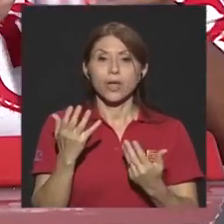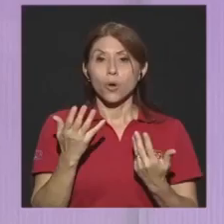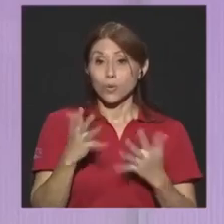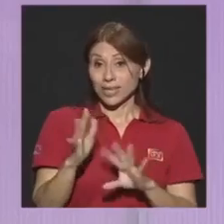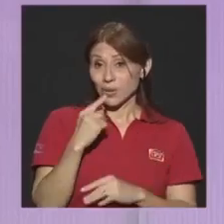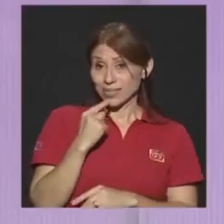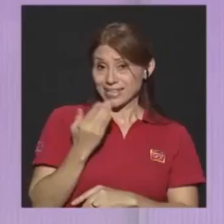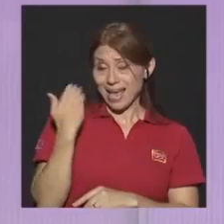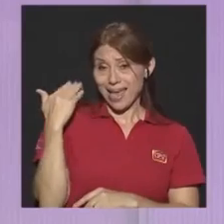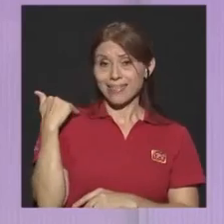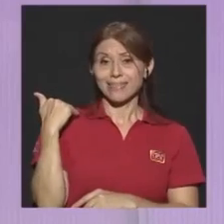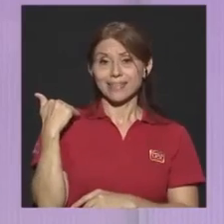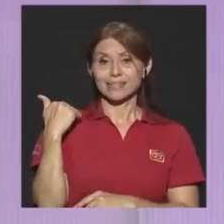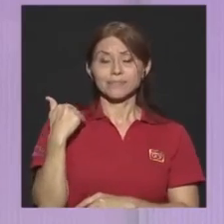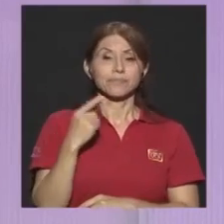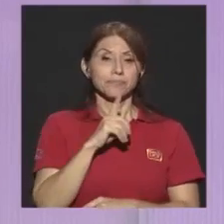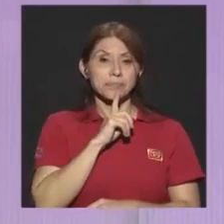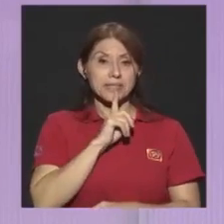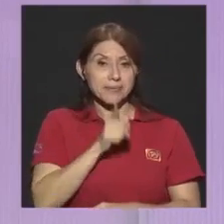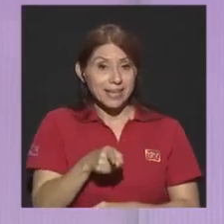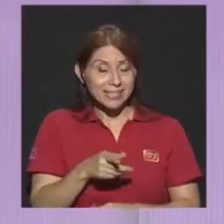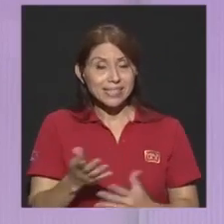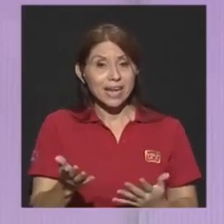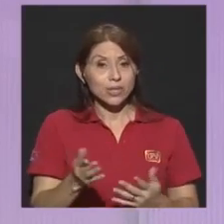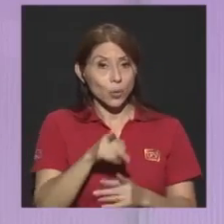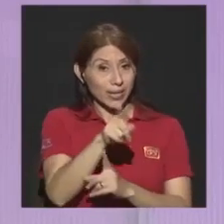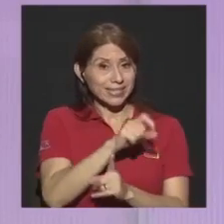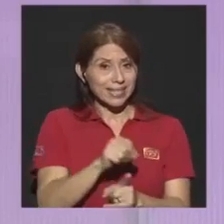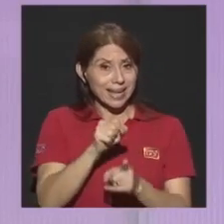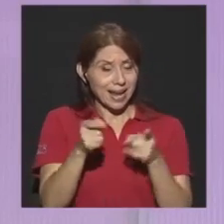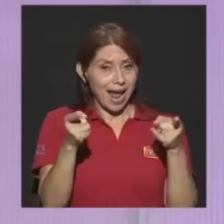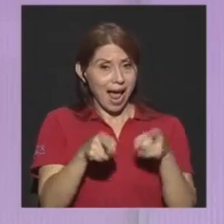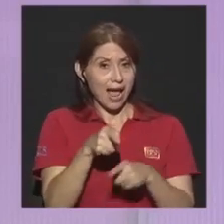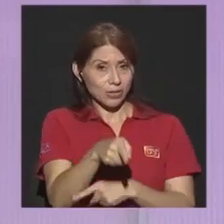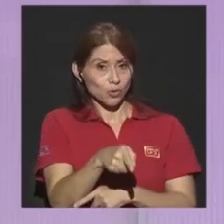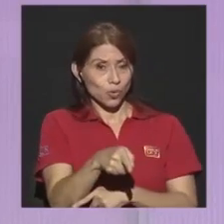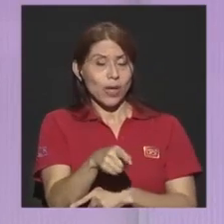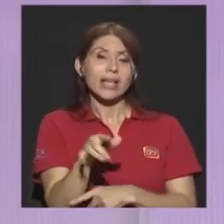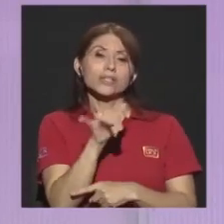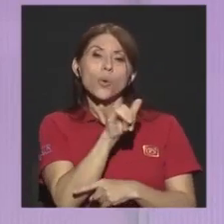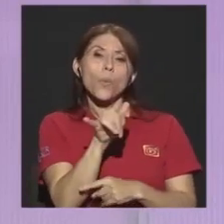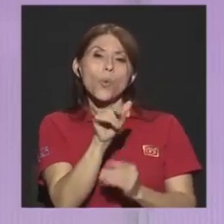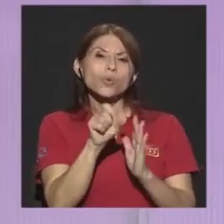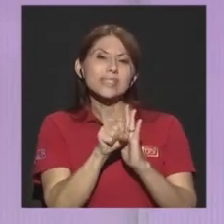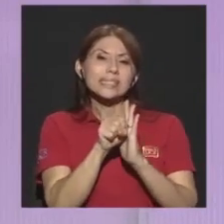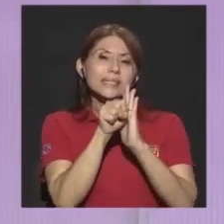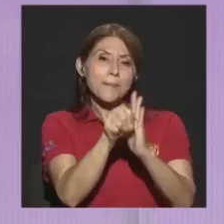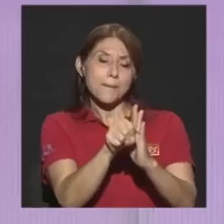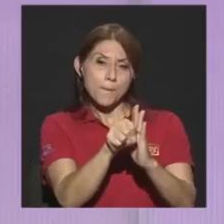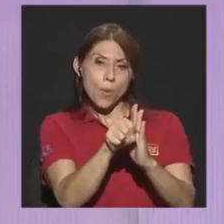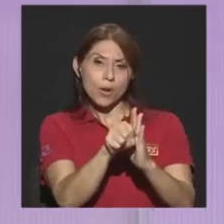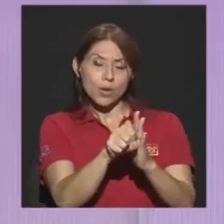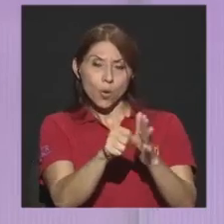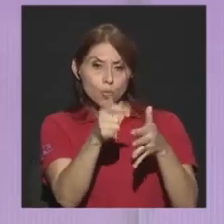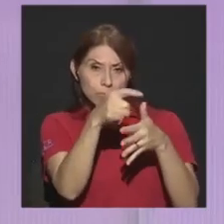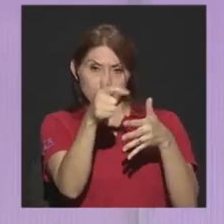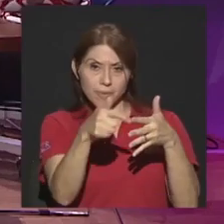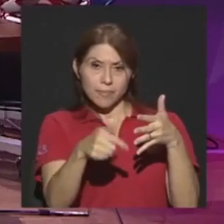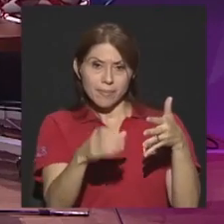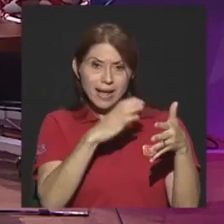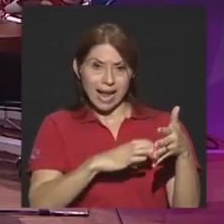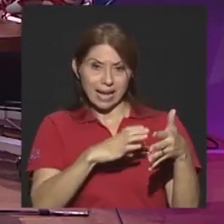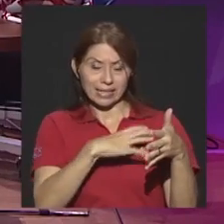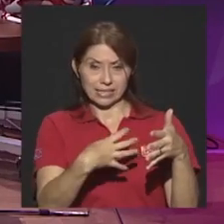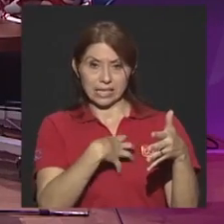en el segmento anterior, si bien es cierto, este caso de alguna u otra forma es simbólico y tiene una serie de características que le